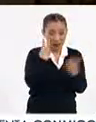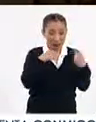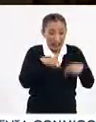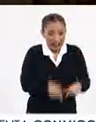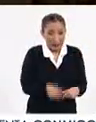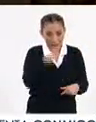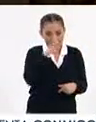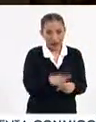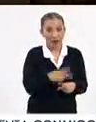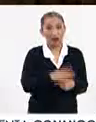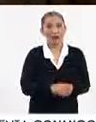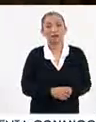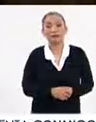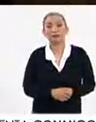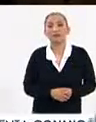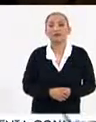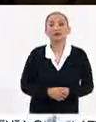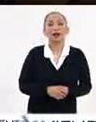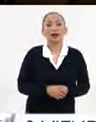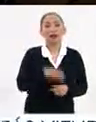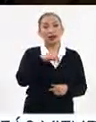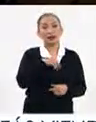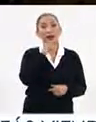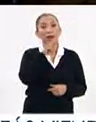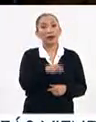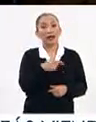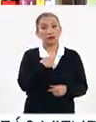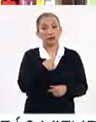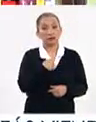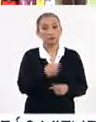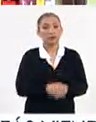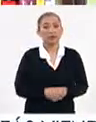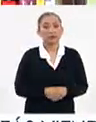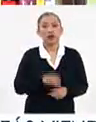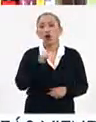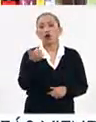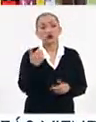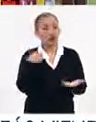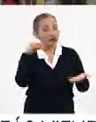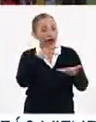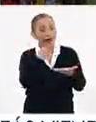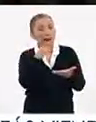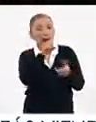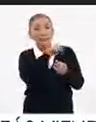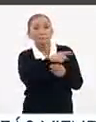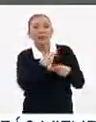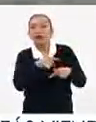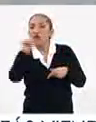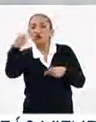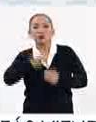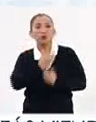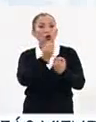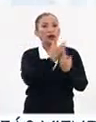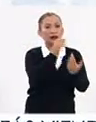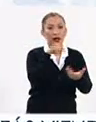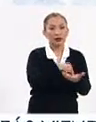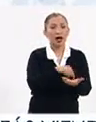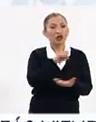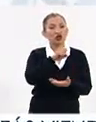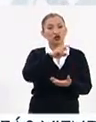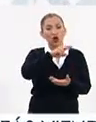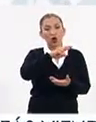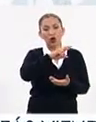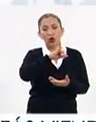Colomé, desde luego, su traductora, y modestamente también yo. ¿Qué otros homenajes podemos encontrar aquí? Hay homenajes a Sor